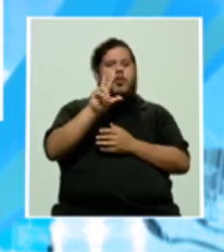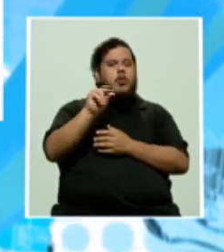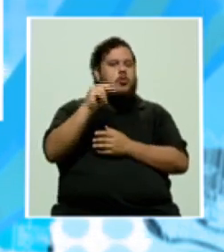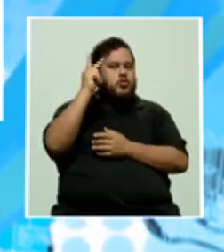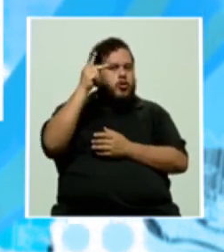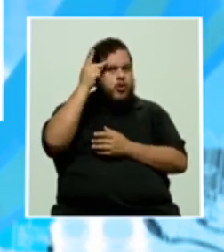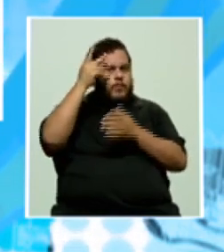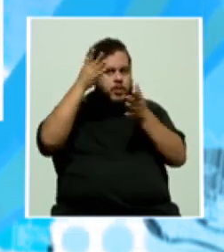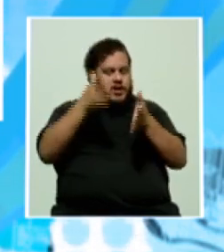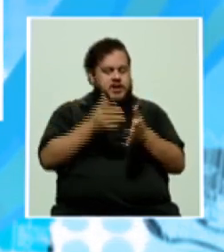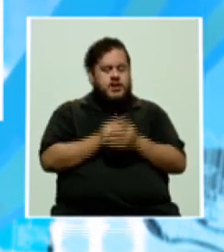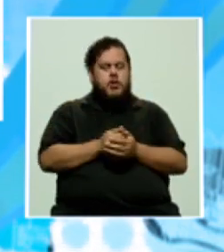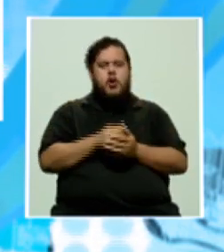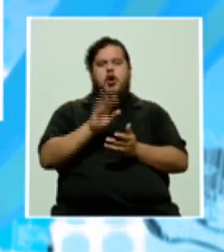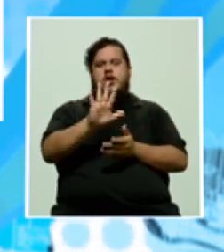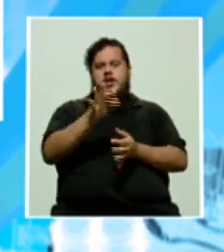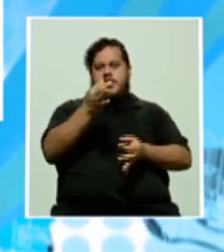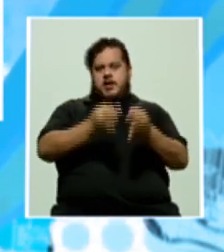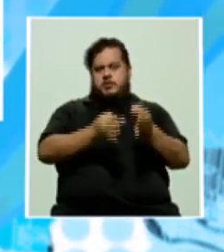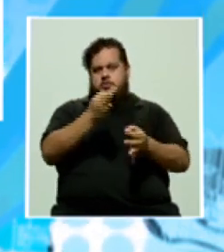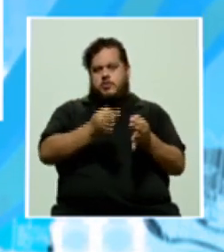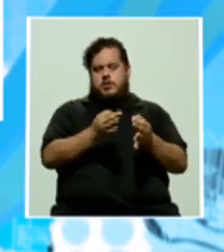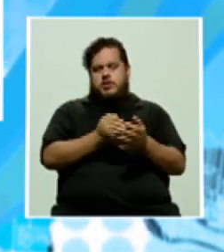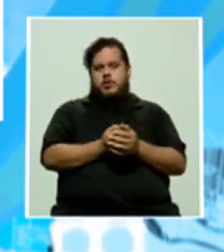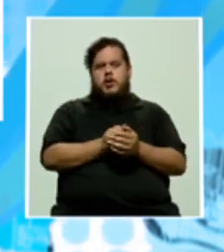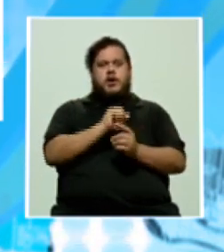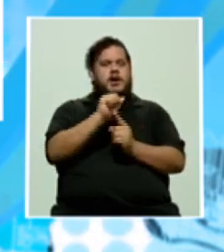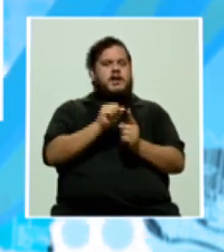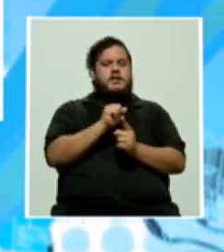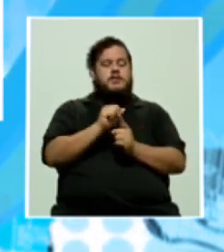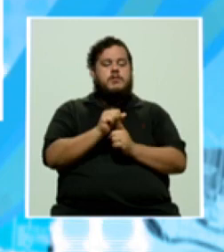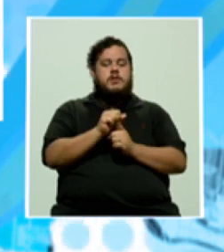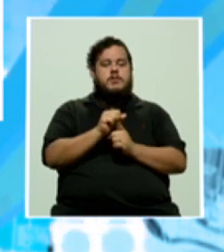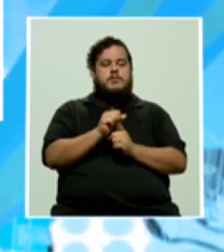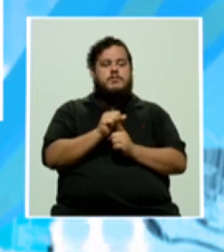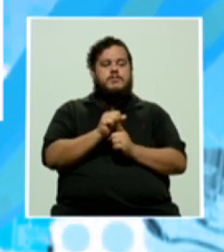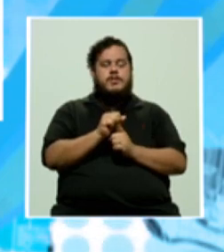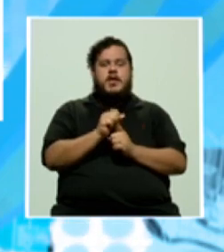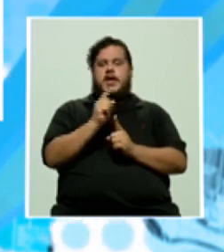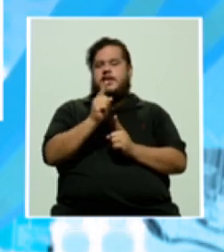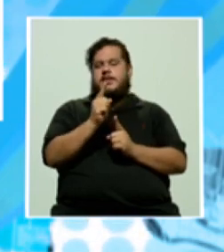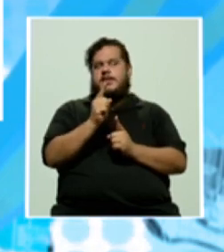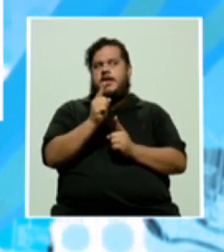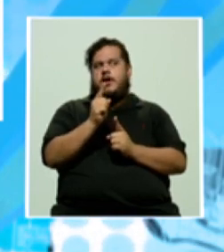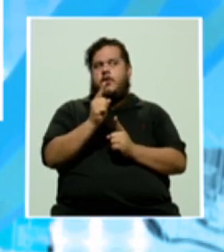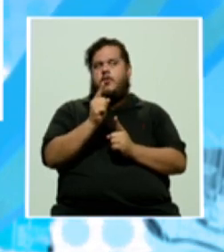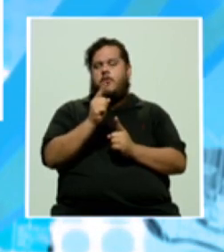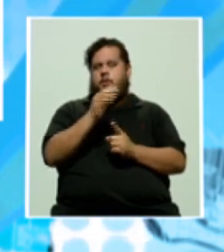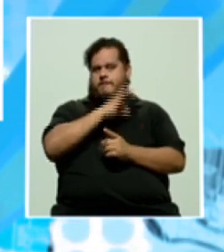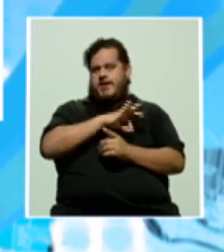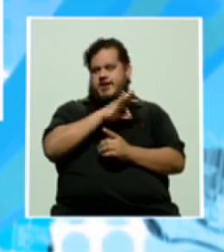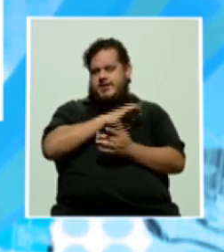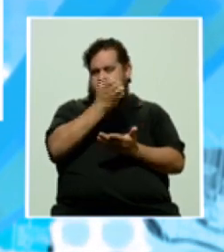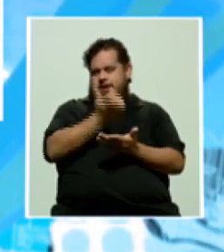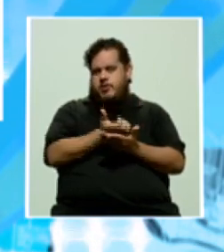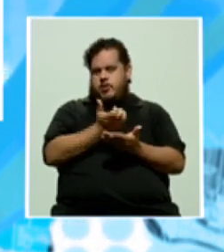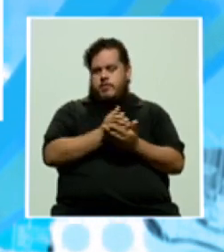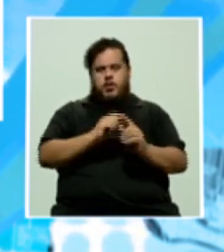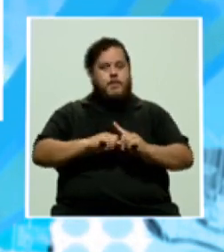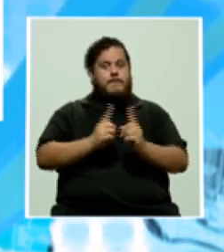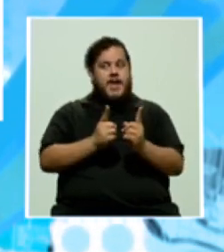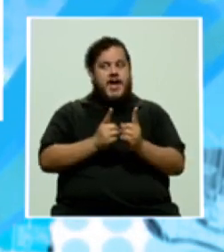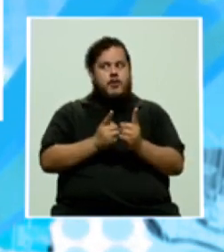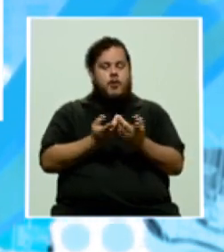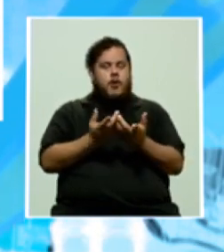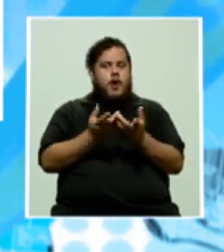a su juicio el hecho de un supuesto bienestar económico? Sin embargo, la